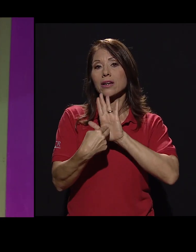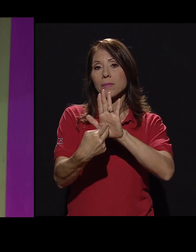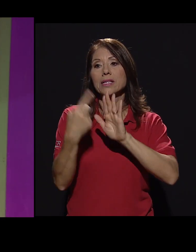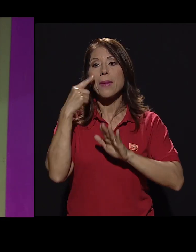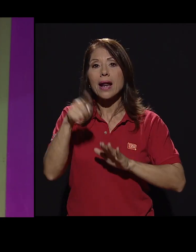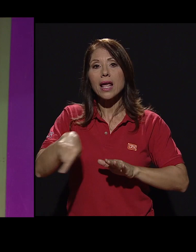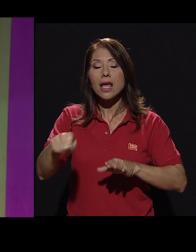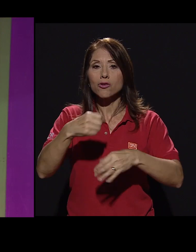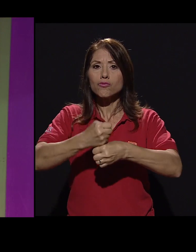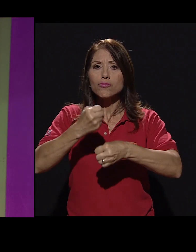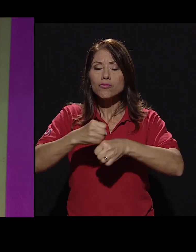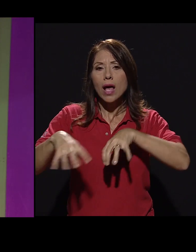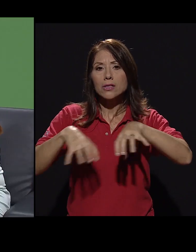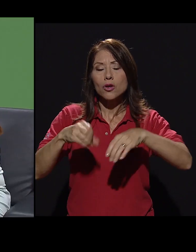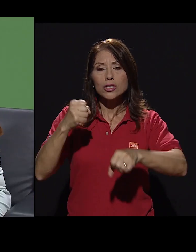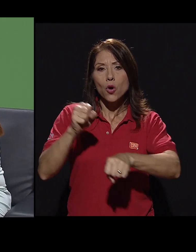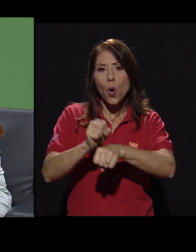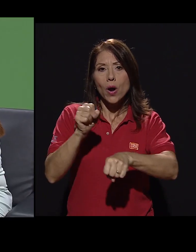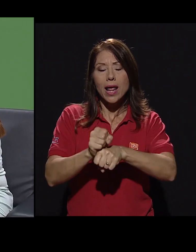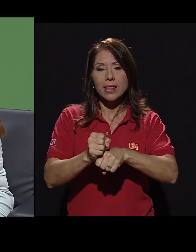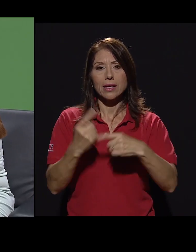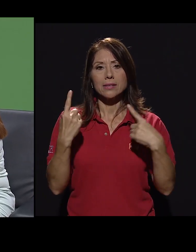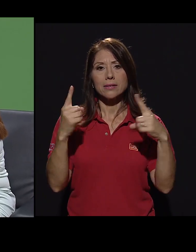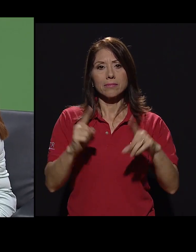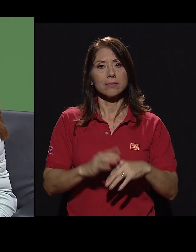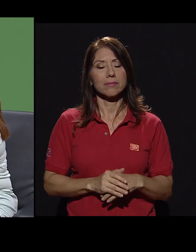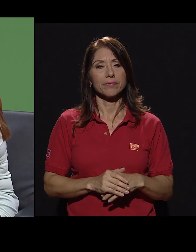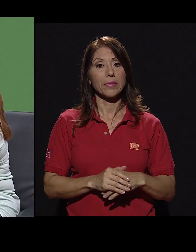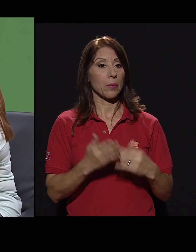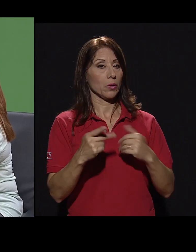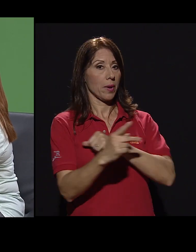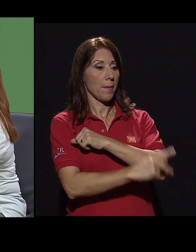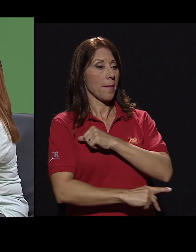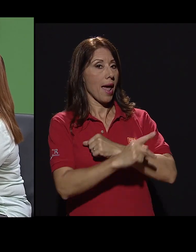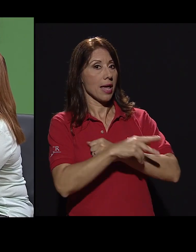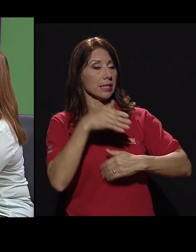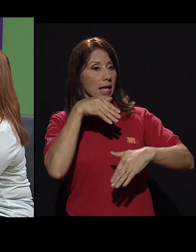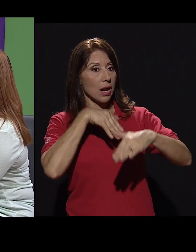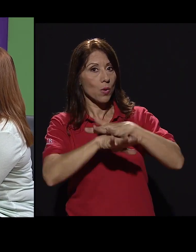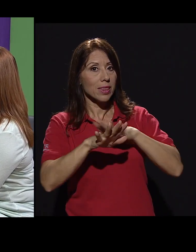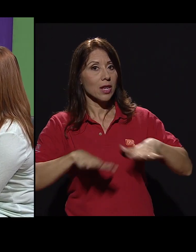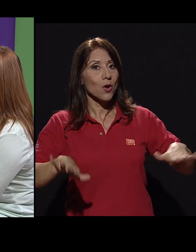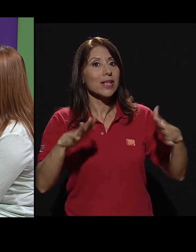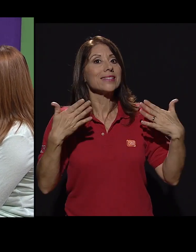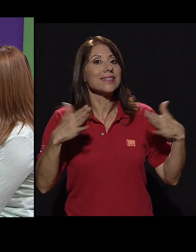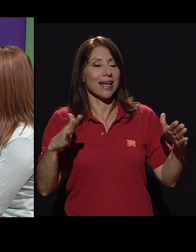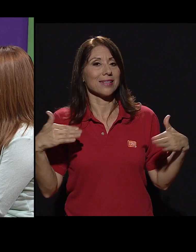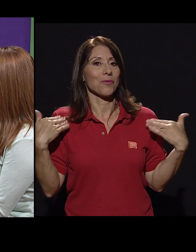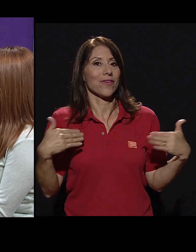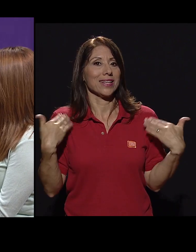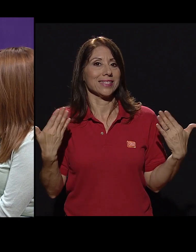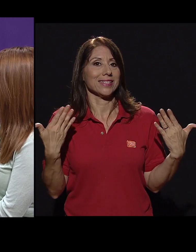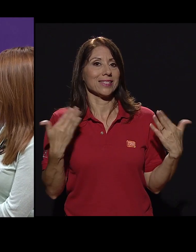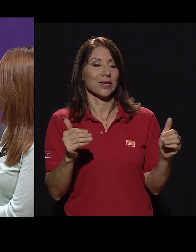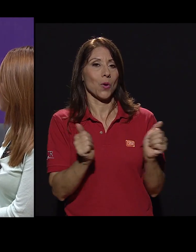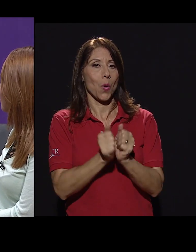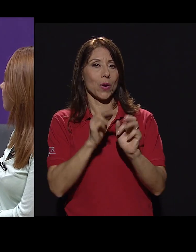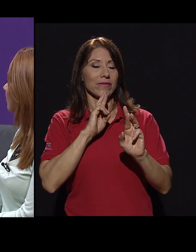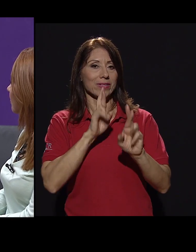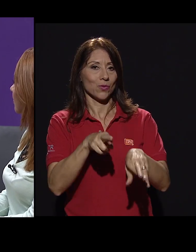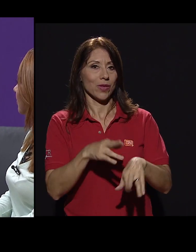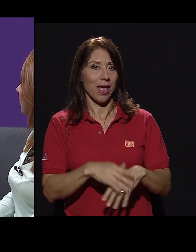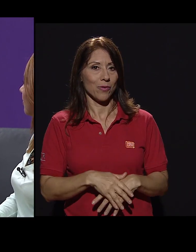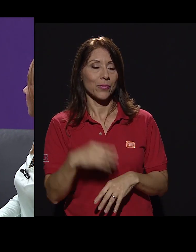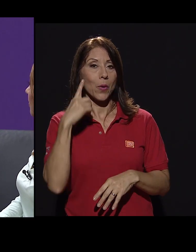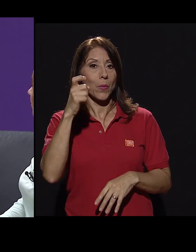representan A tomar acciones concretas A lo interior interior del país Ya estamos felices Con ya el resultado Porque